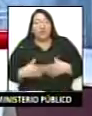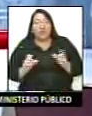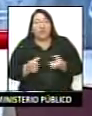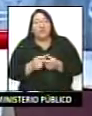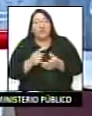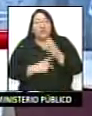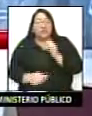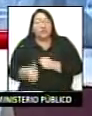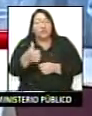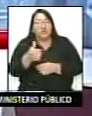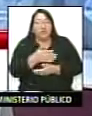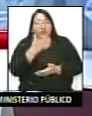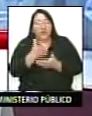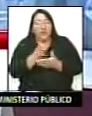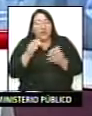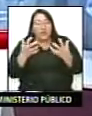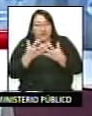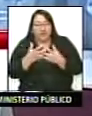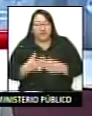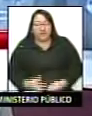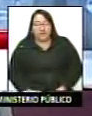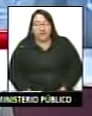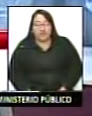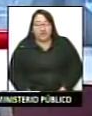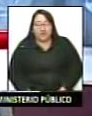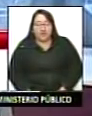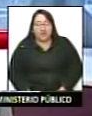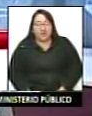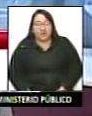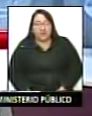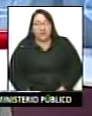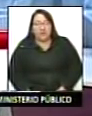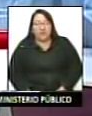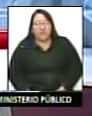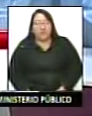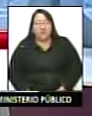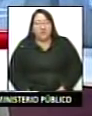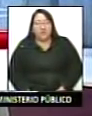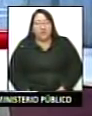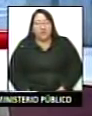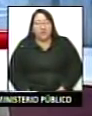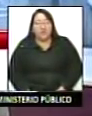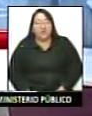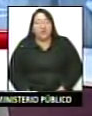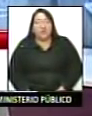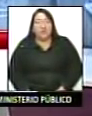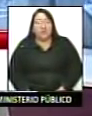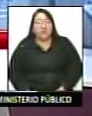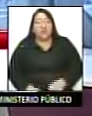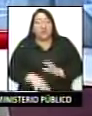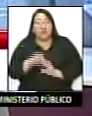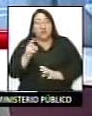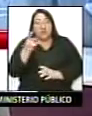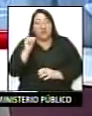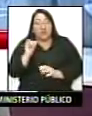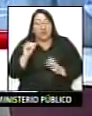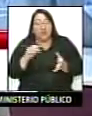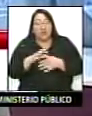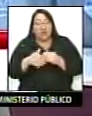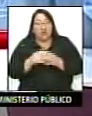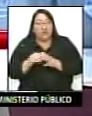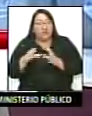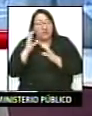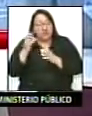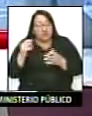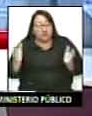está el principal problema para poder articular, ¿no? Los privados nos juntamos, articulamos, sacamos adelante una idea, hacemos